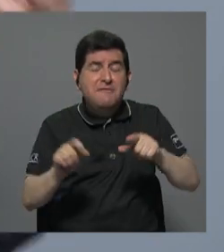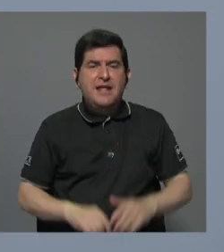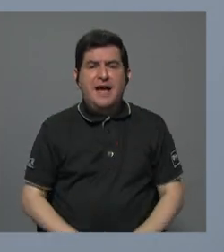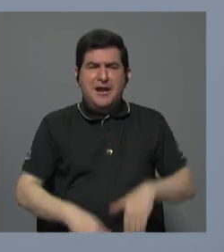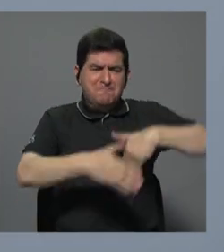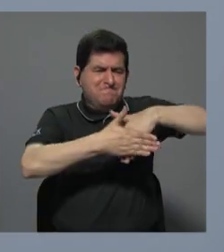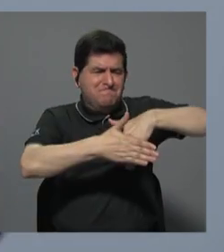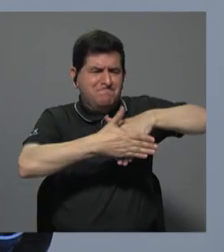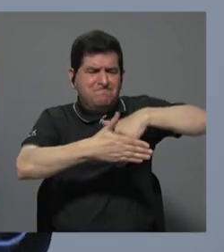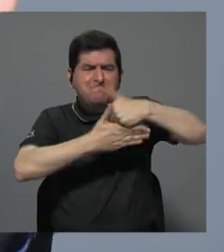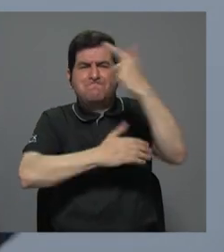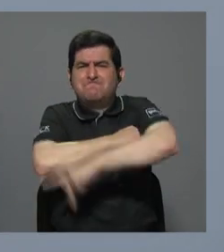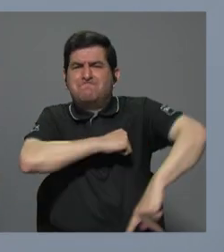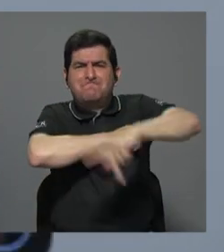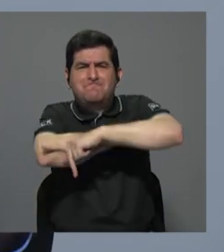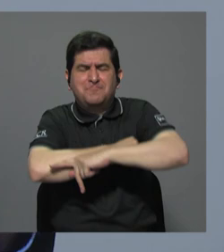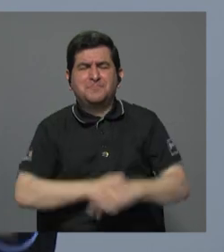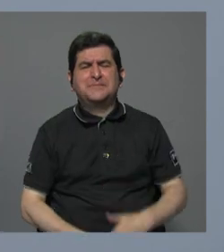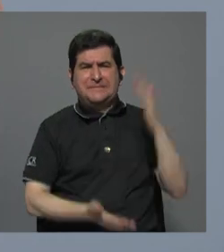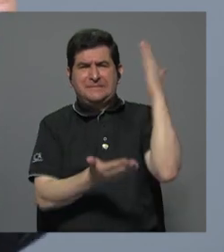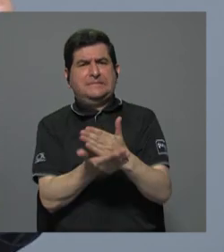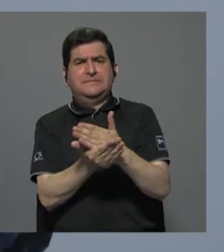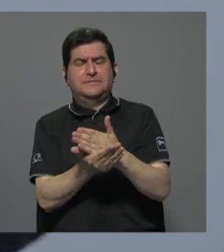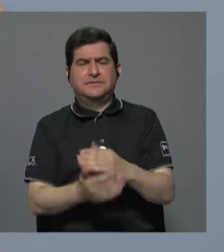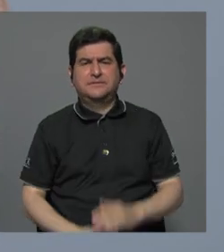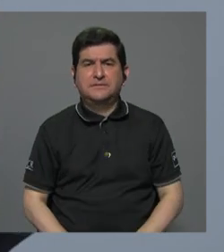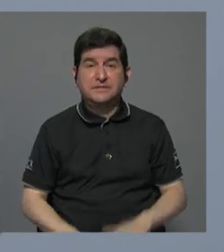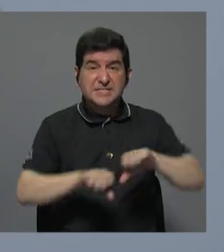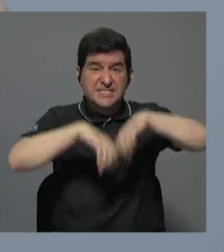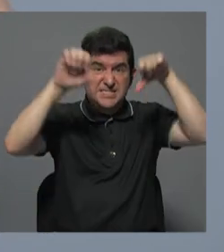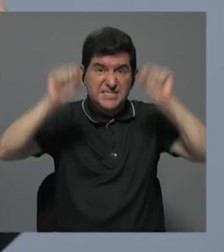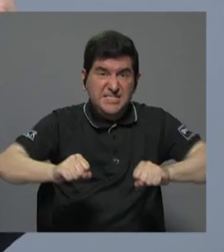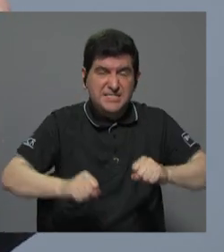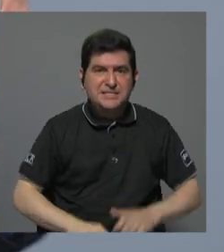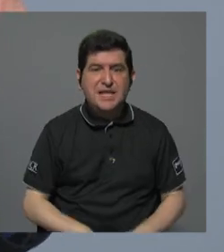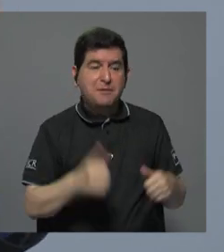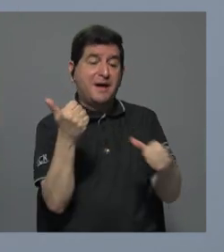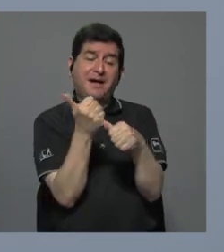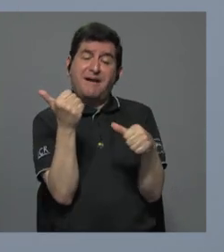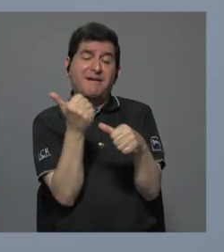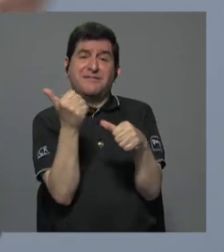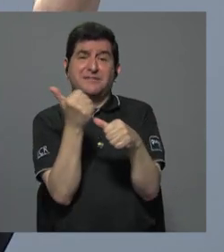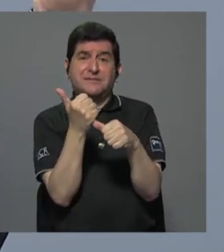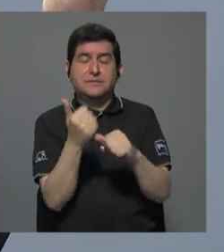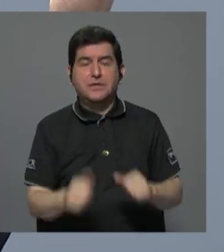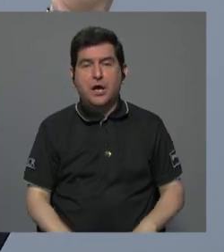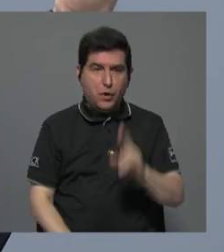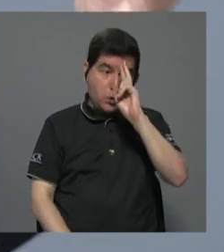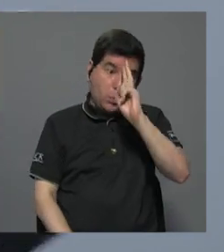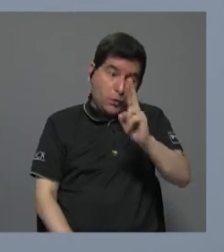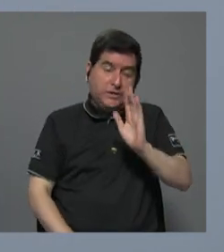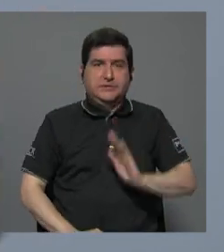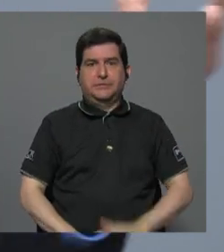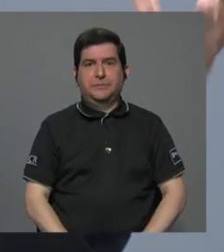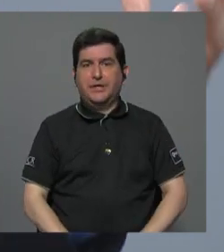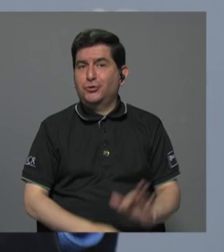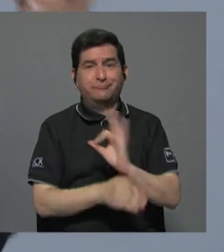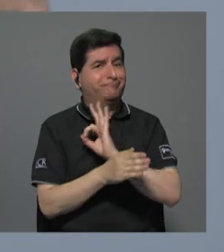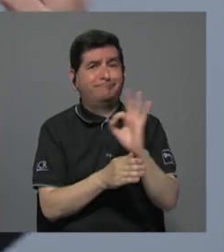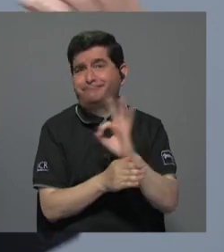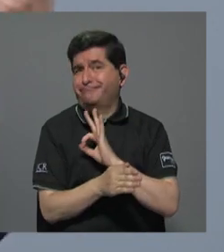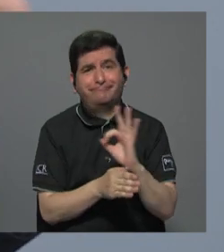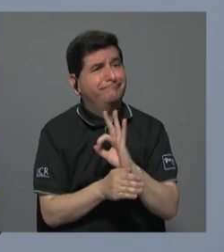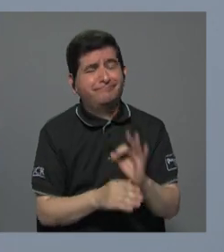que mantienen a este país estancado donde los sistemas asistencialistas y con todo el respeto nos funcionan